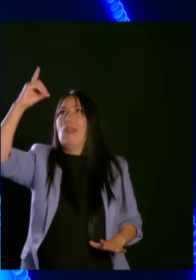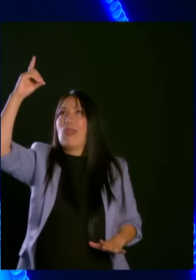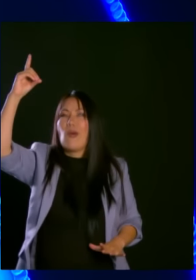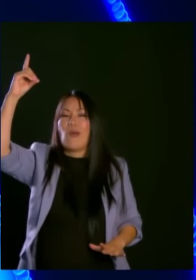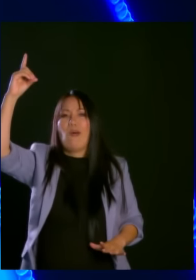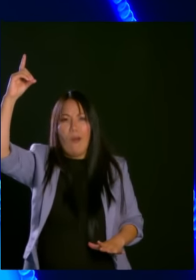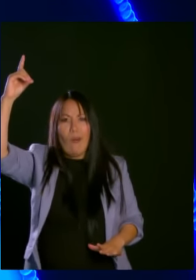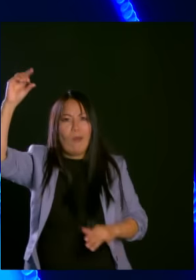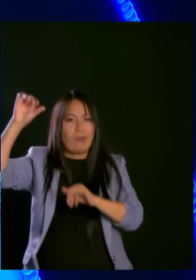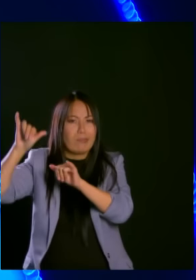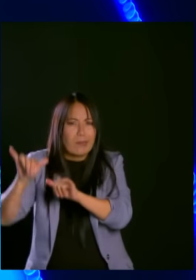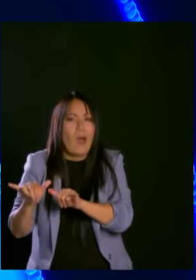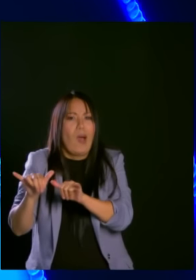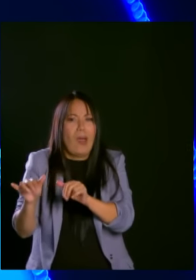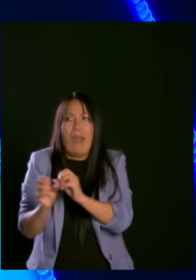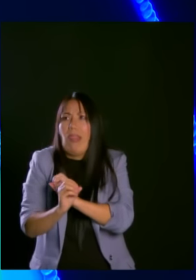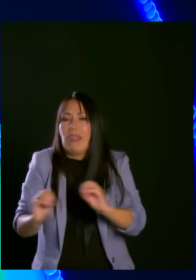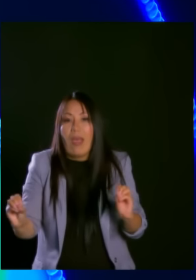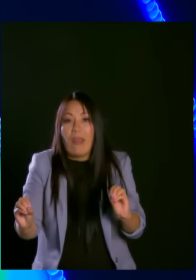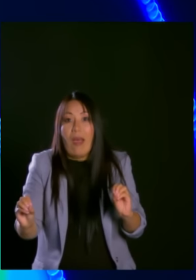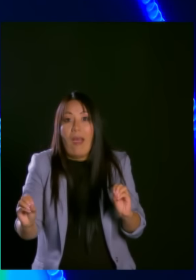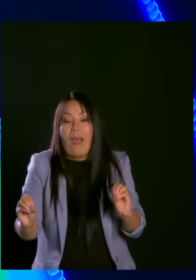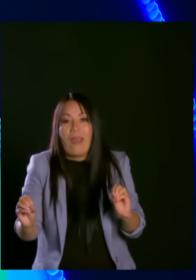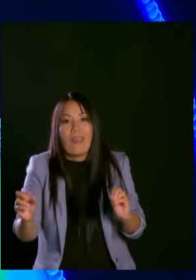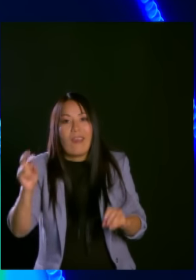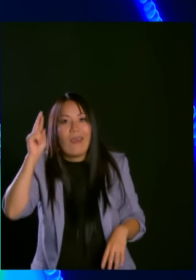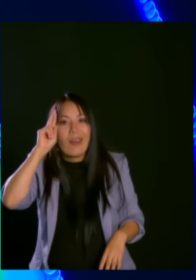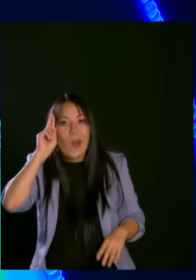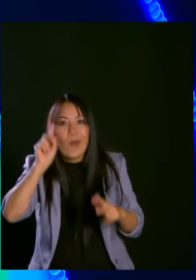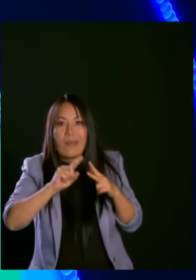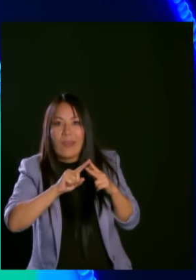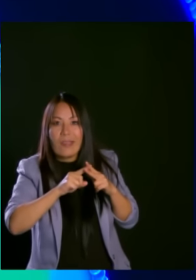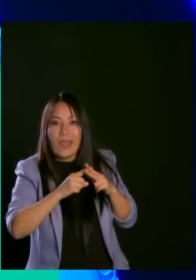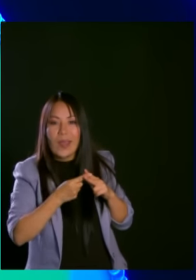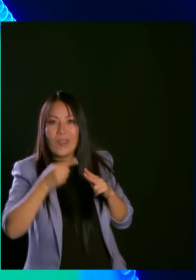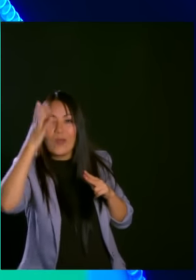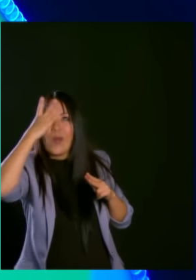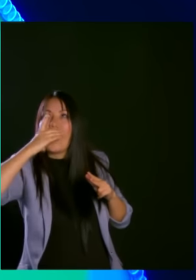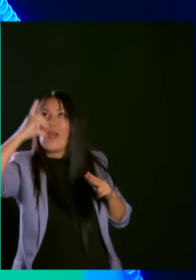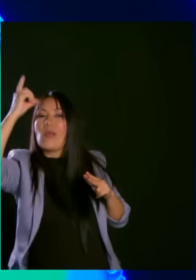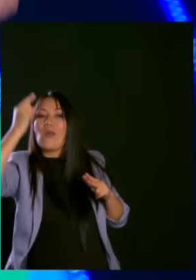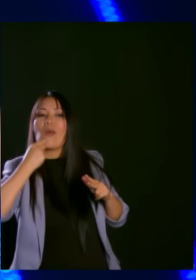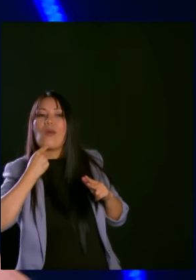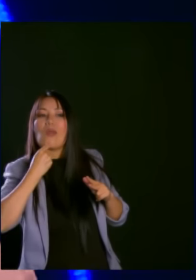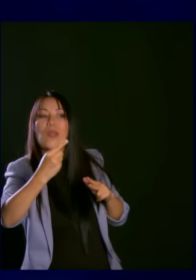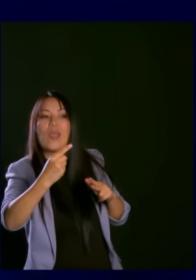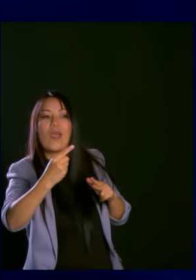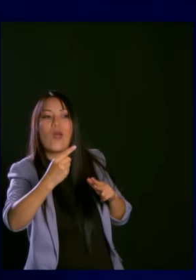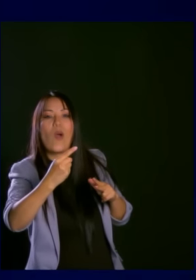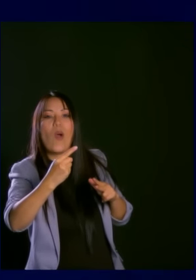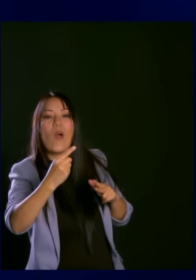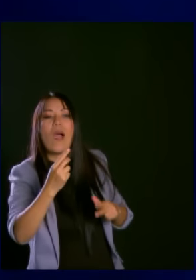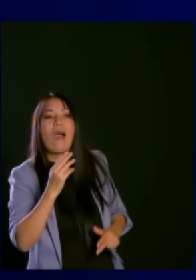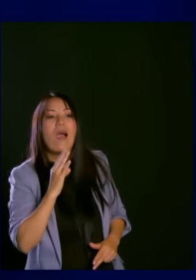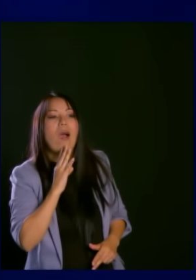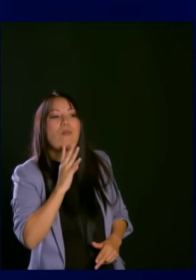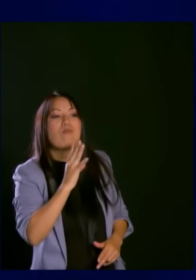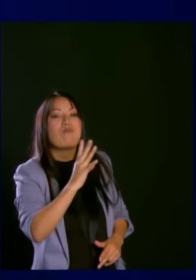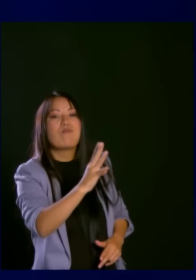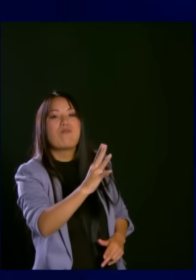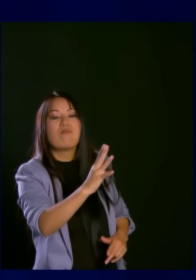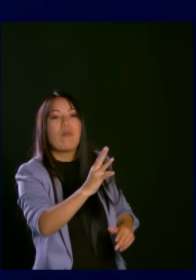Es desde la nada que Él dijo, sea la luz. Sean los cielos, sea la luna, sean las estrellas. En